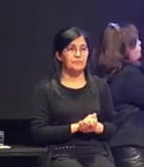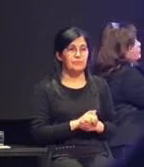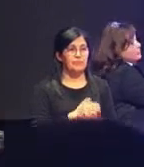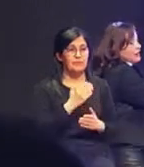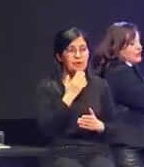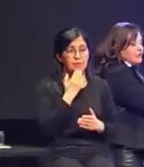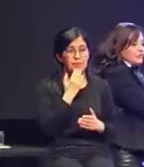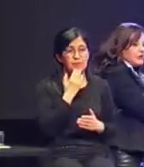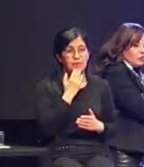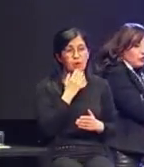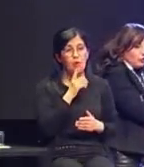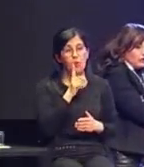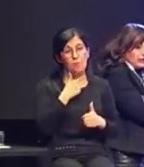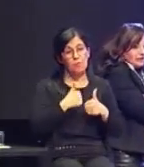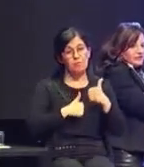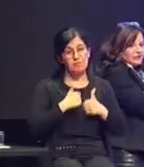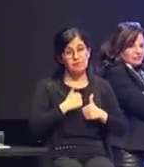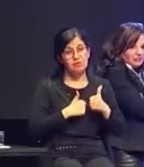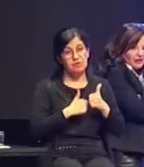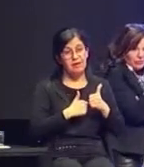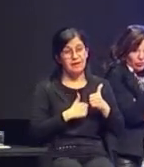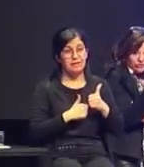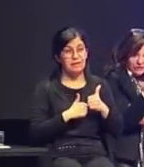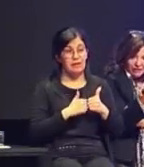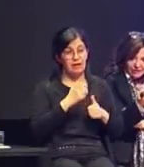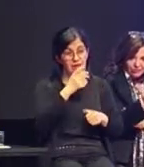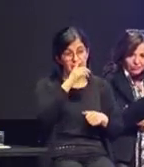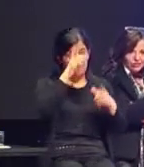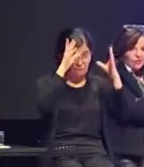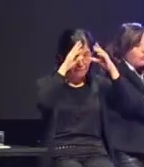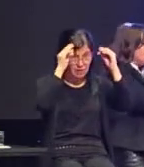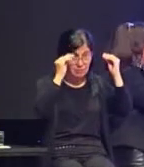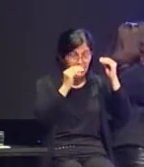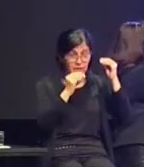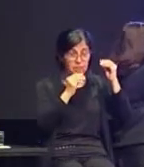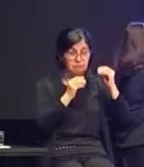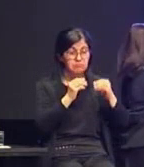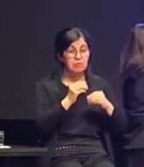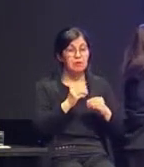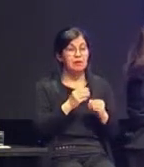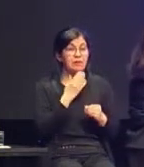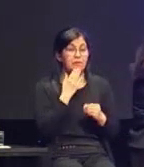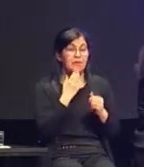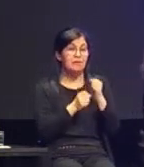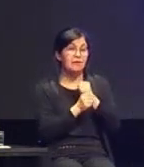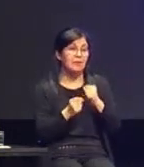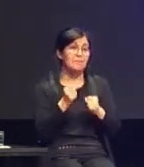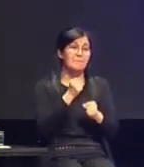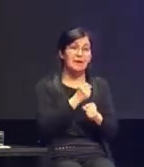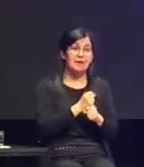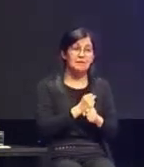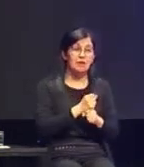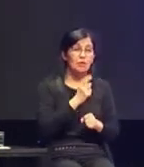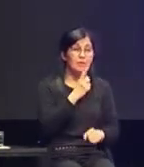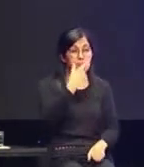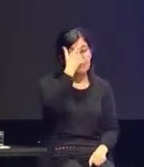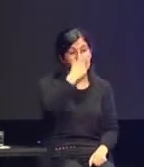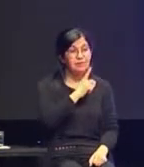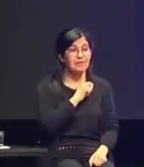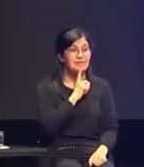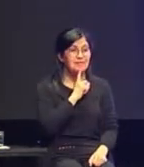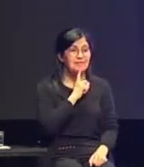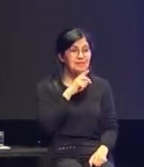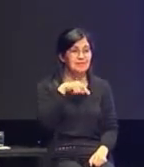Sustituir un profesional enfermero por un TENS, que en muchas instituciones puede pasar, aumenta la probabilidad de mortalidad